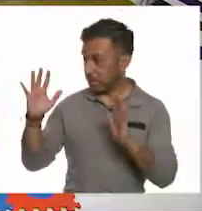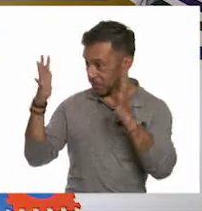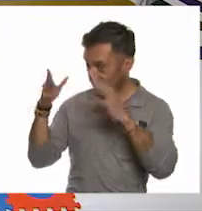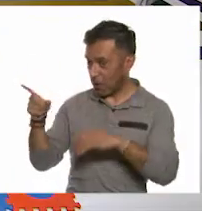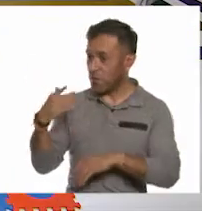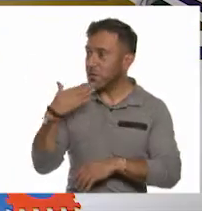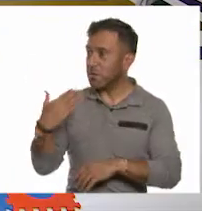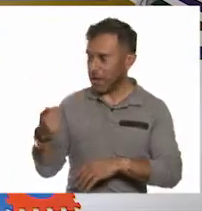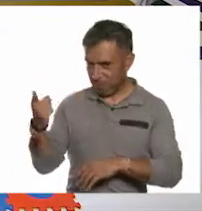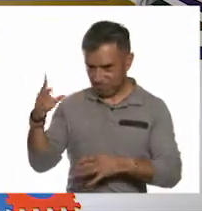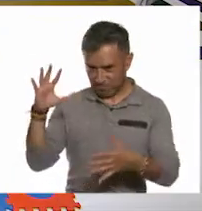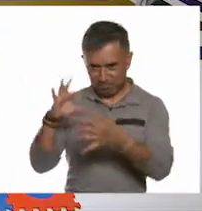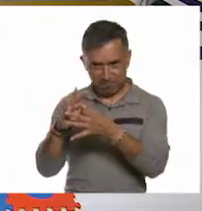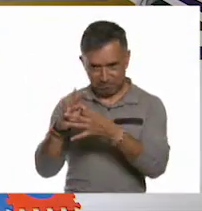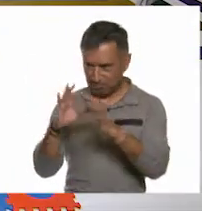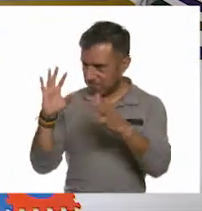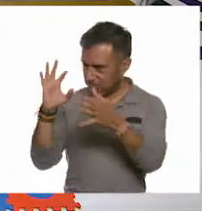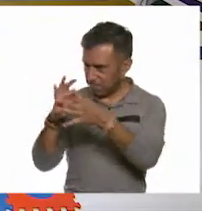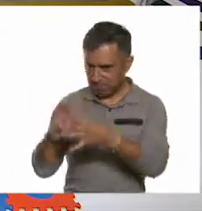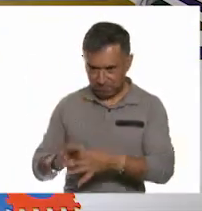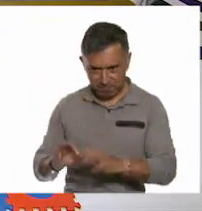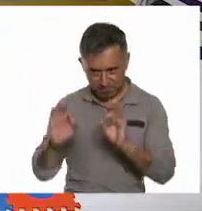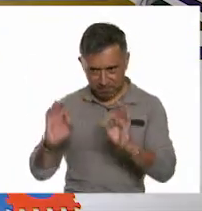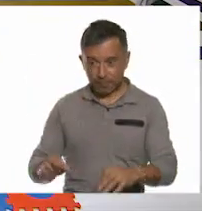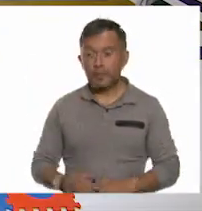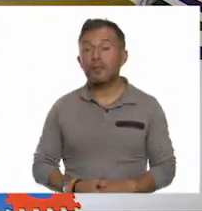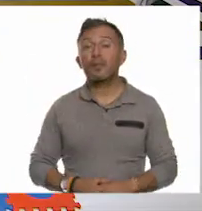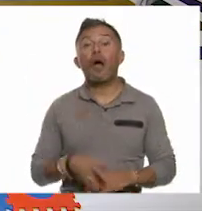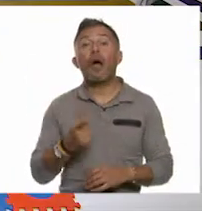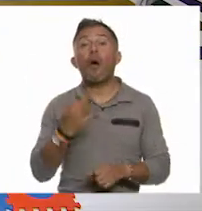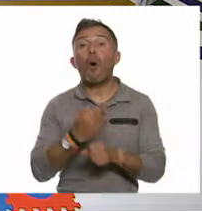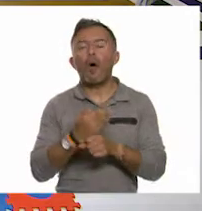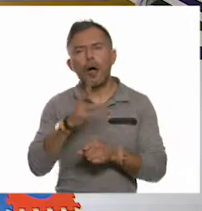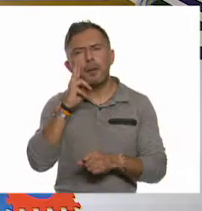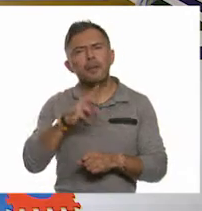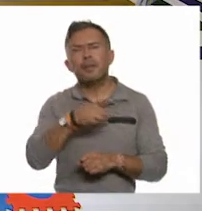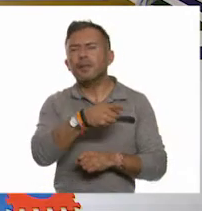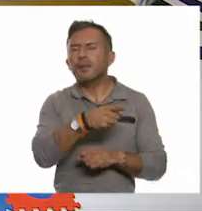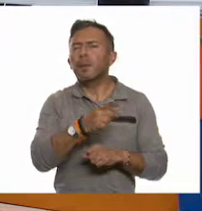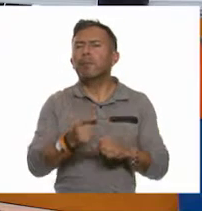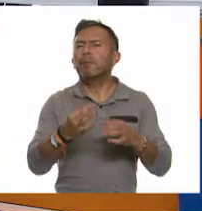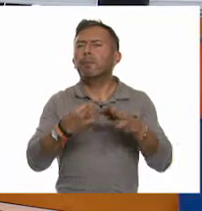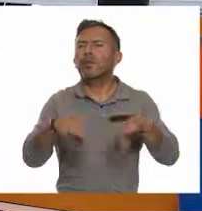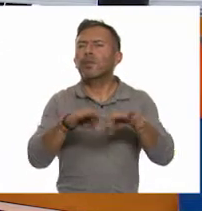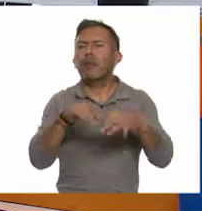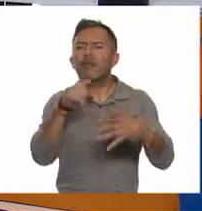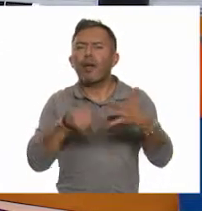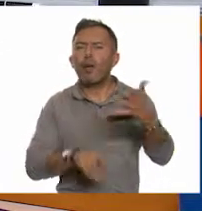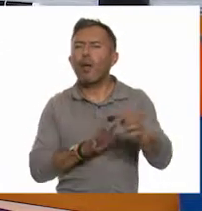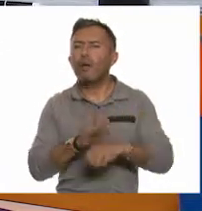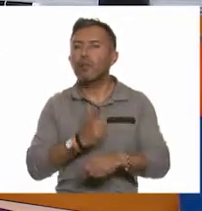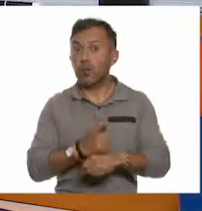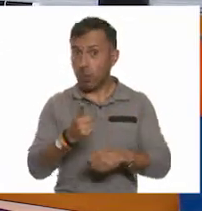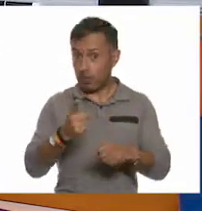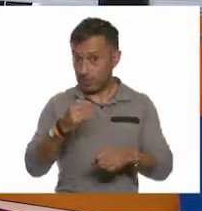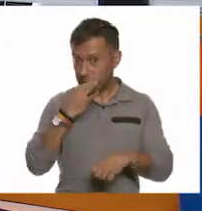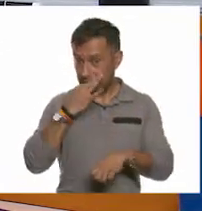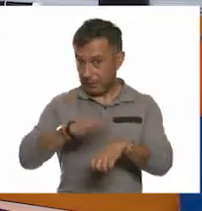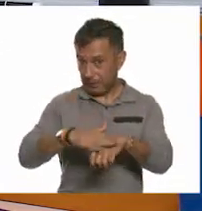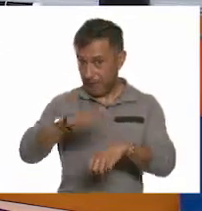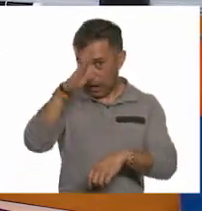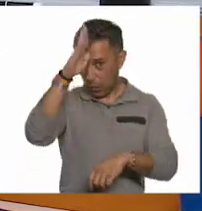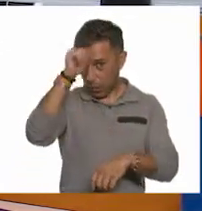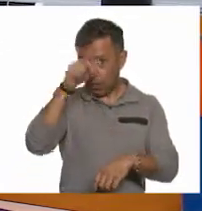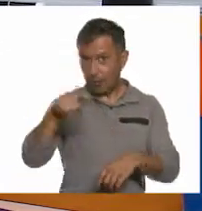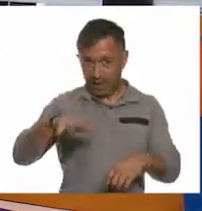hiciste excelente. Y vemos ahí cómo podemos identificar estos elementos tan importantes. Por cierto, quiero comentarles que